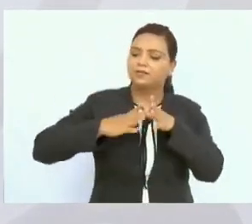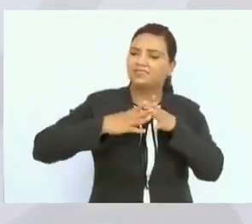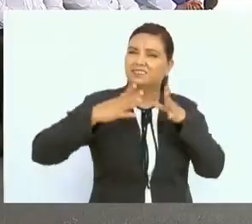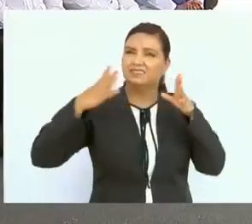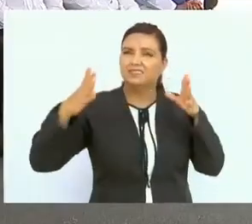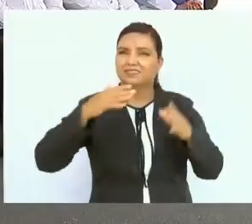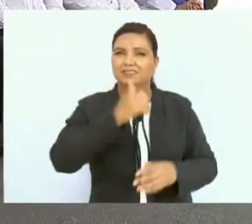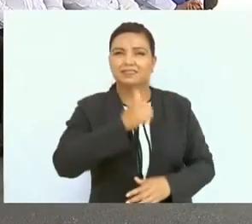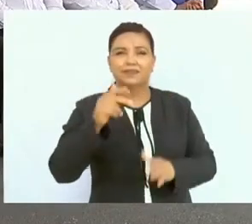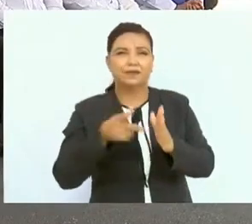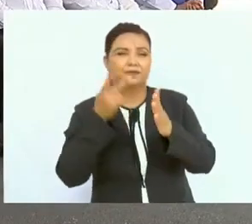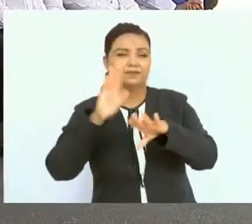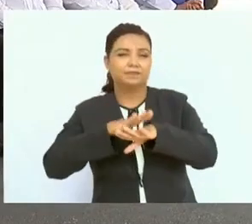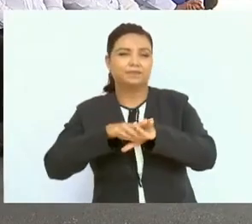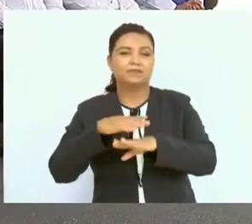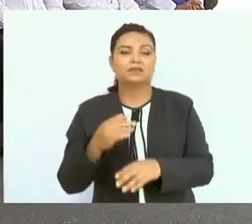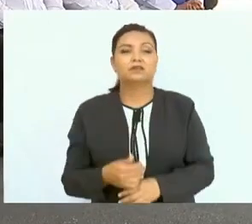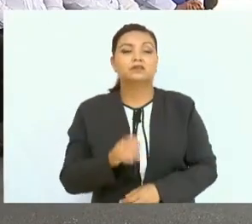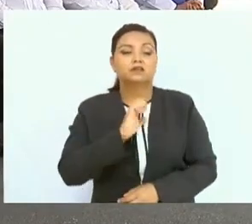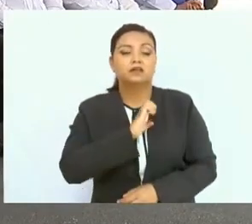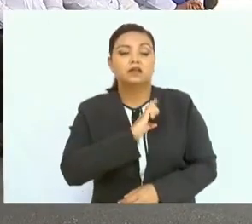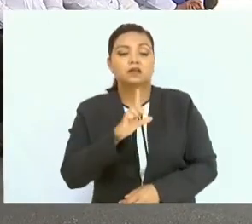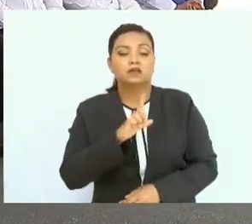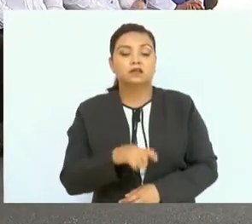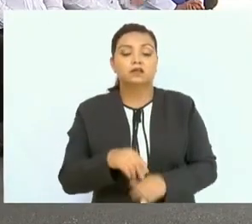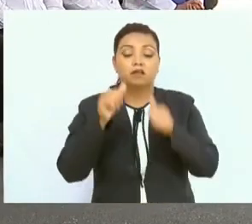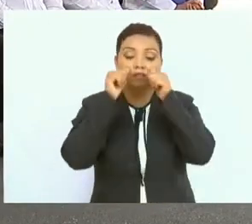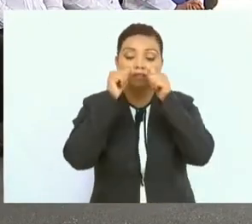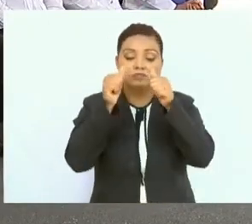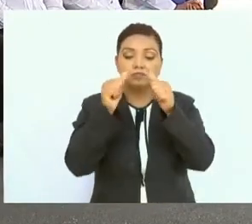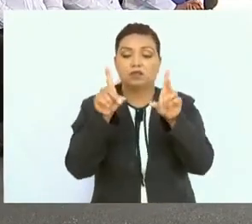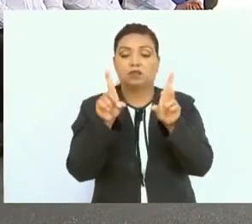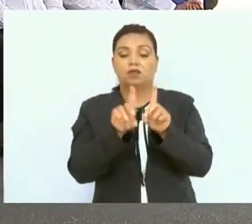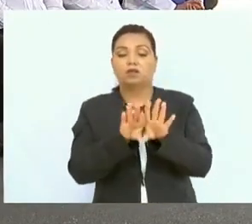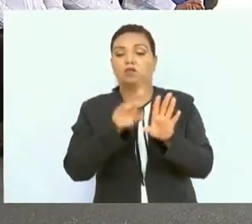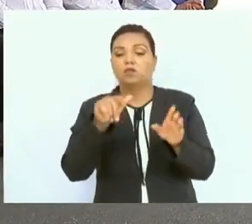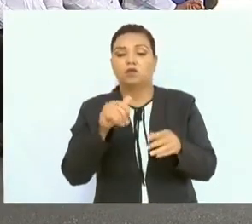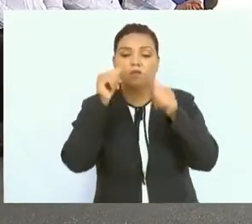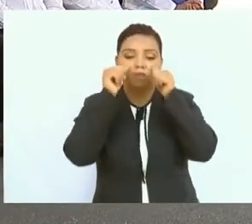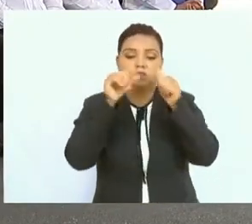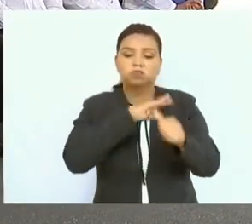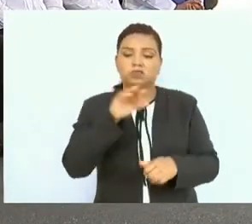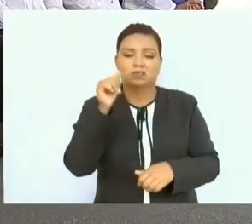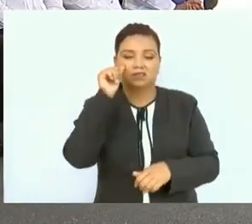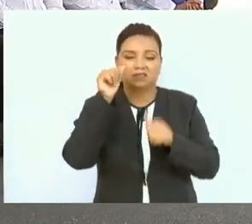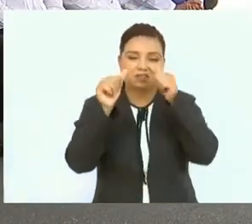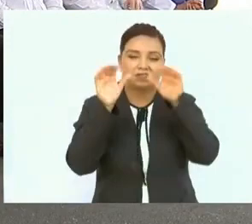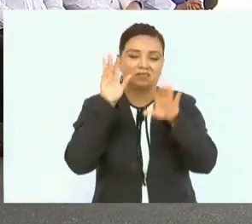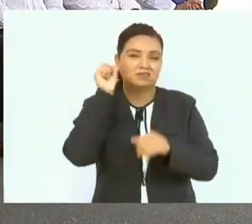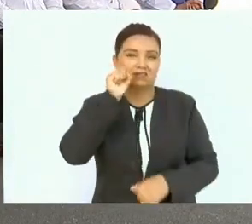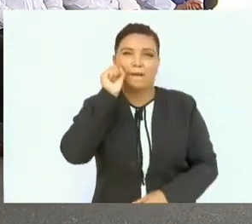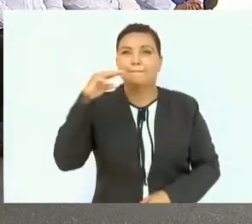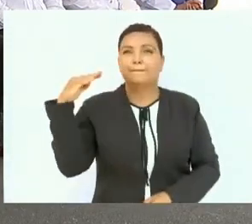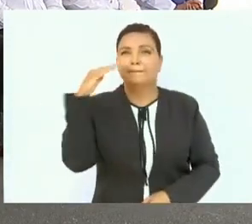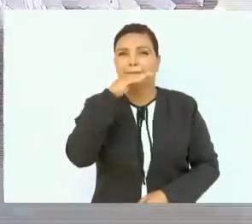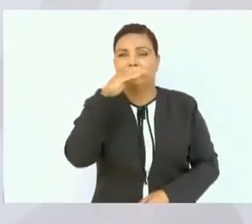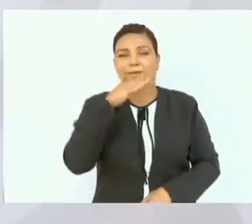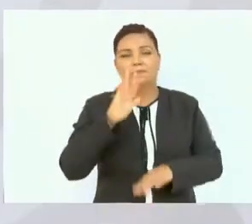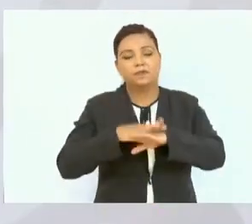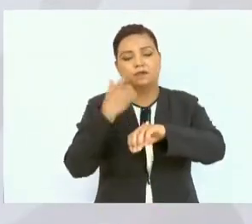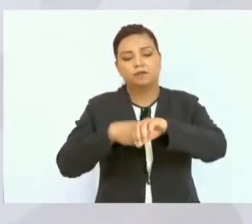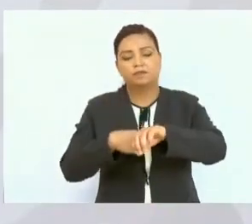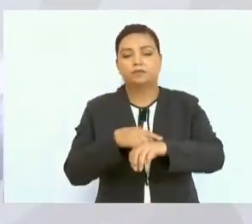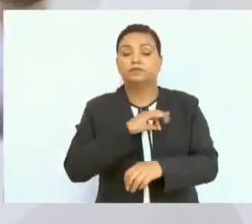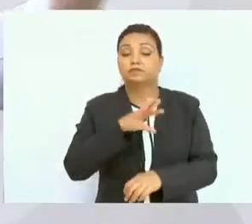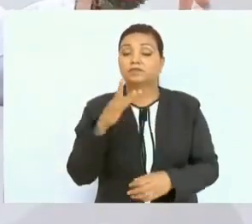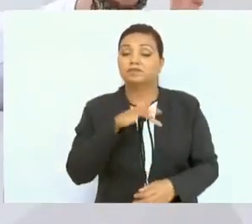más en el número de especialidades, de servicios, de padecimientos que se pueden atender siempre de manera gratuita. En ese sentido vamos bien